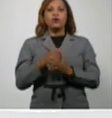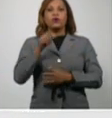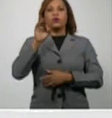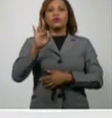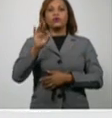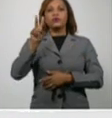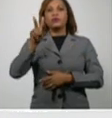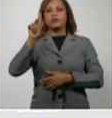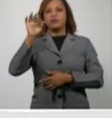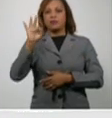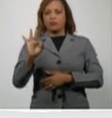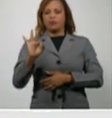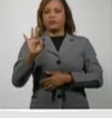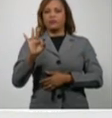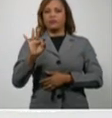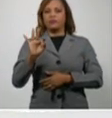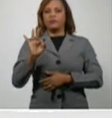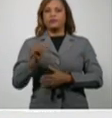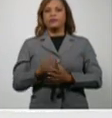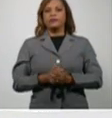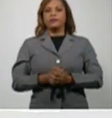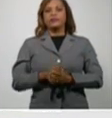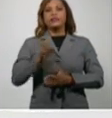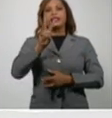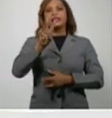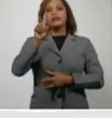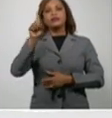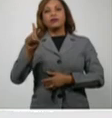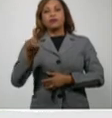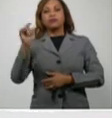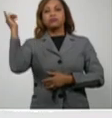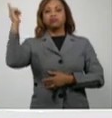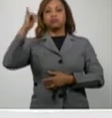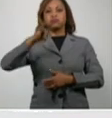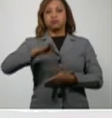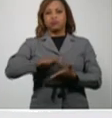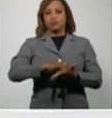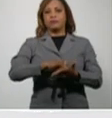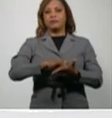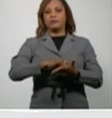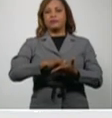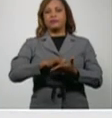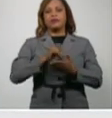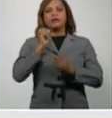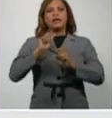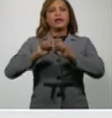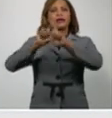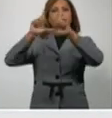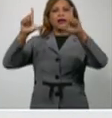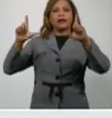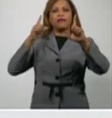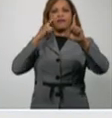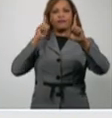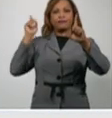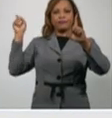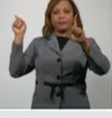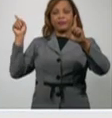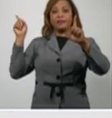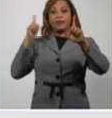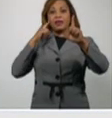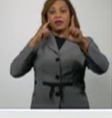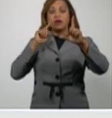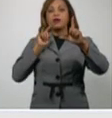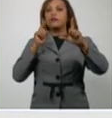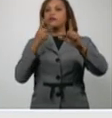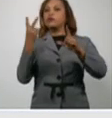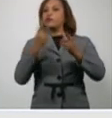828, y 31 importados. En el gráfico podemos ver este comportamiento en los últimos 15